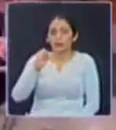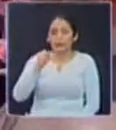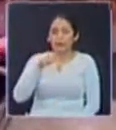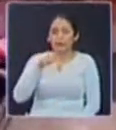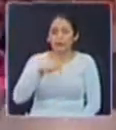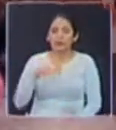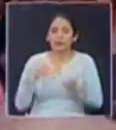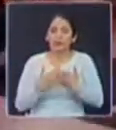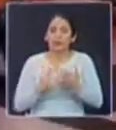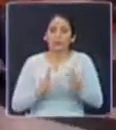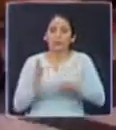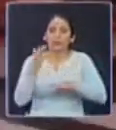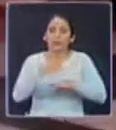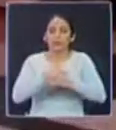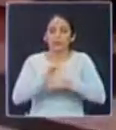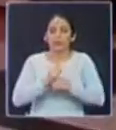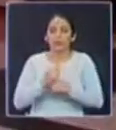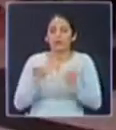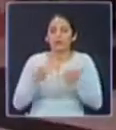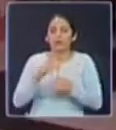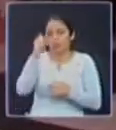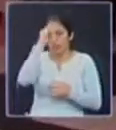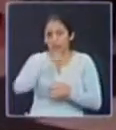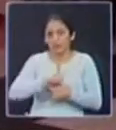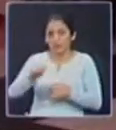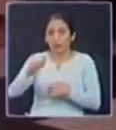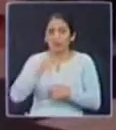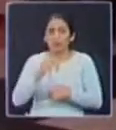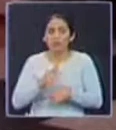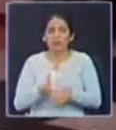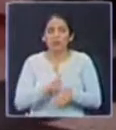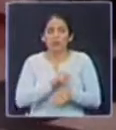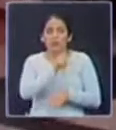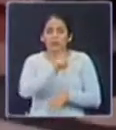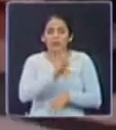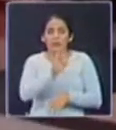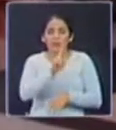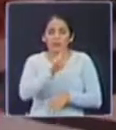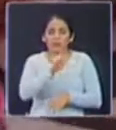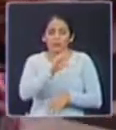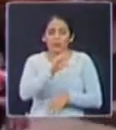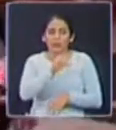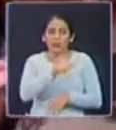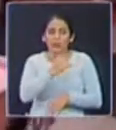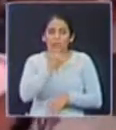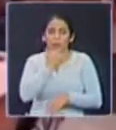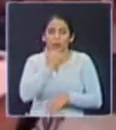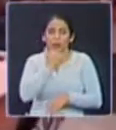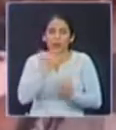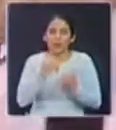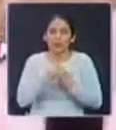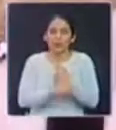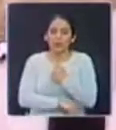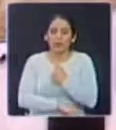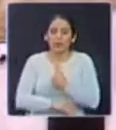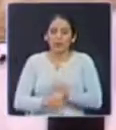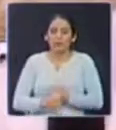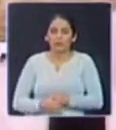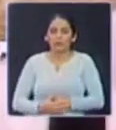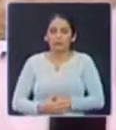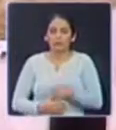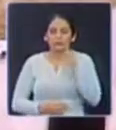El volante cetáceo aseguró que el acto de indisciplina de Francisco Silva previo a la final de este domingo no fue el único. Sanguinetti